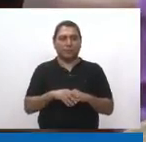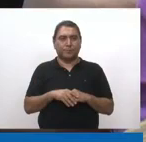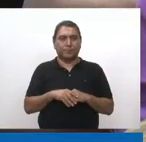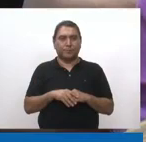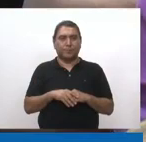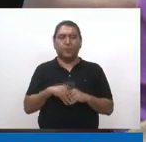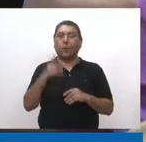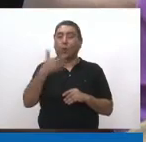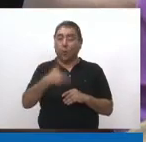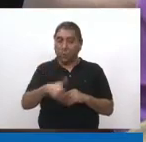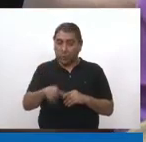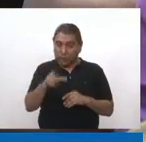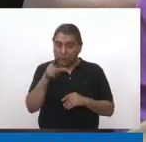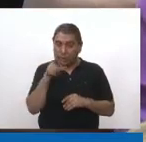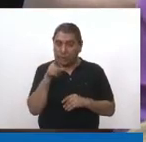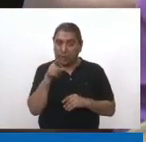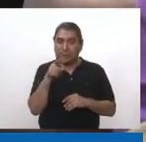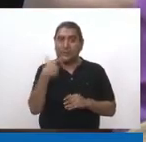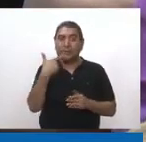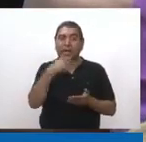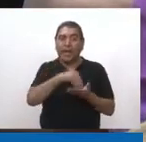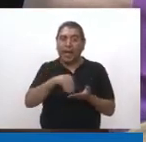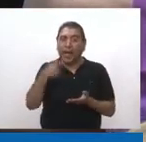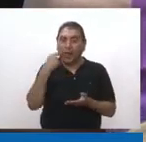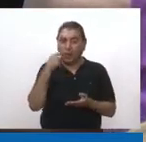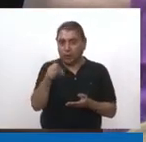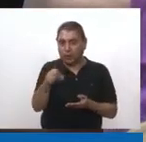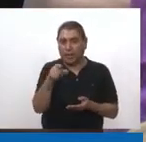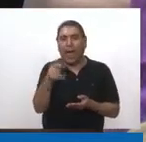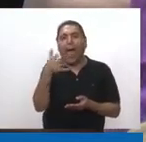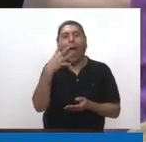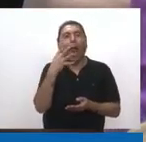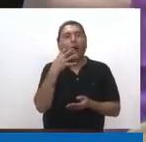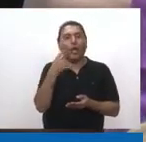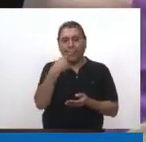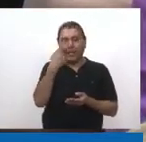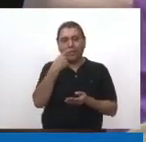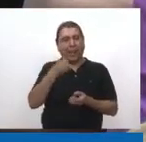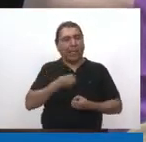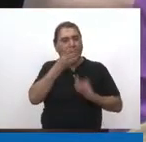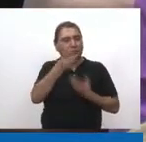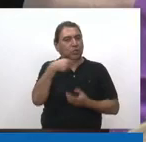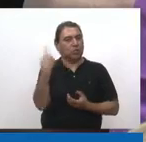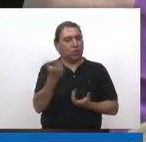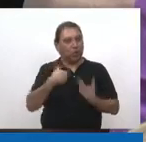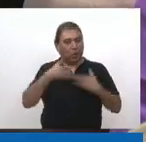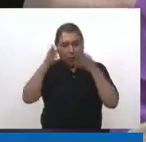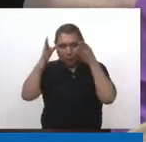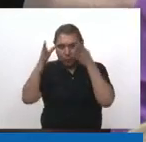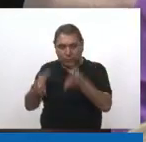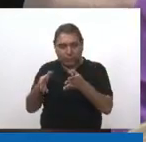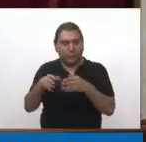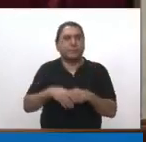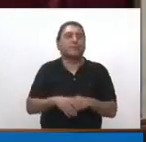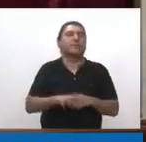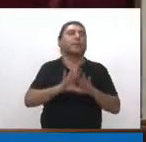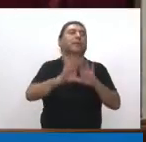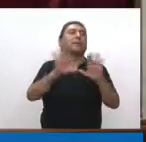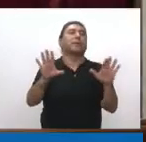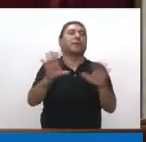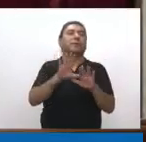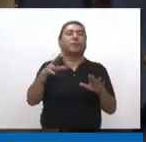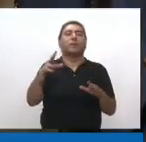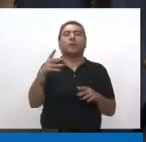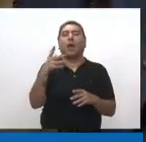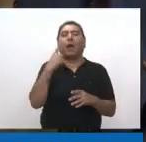Cuando usted tenga... Senador, cuando usted tenga algo interesante para decir, vamos a hacer el esfuerzo de escucharlo. No, por favor, no hagamos, senadora, la cuestión